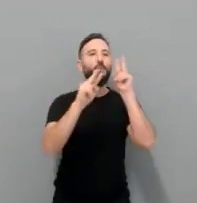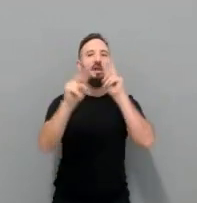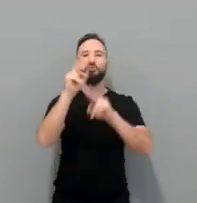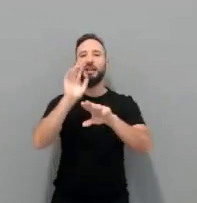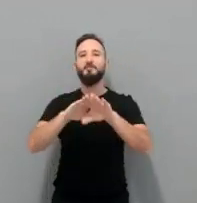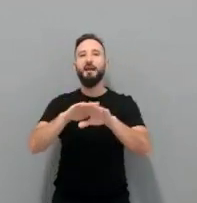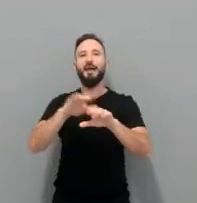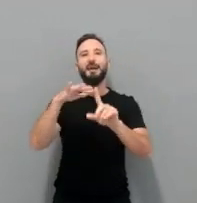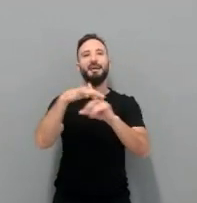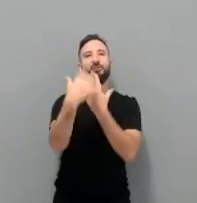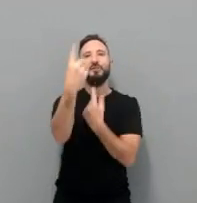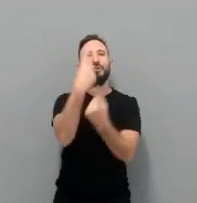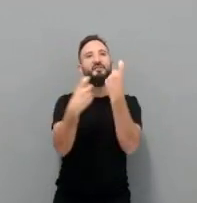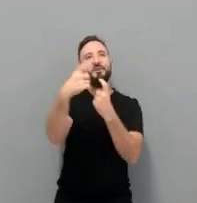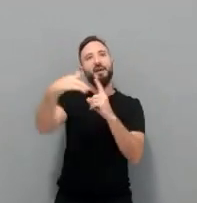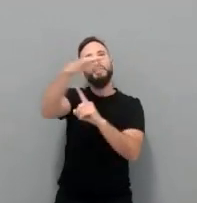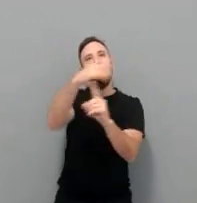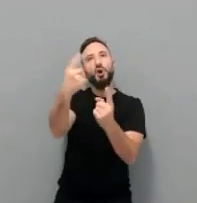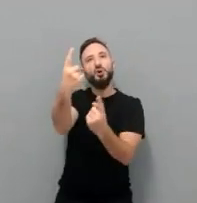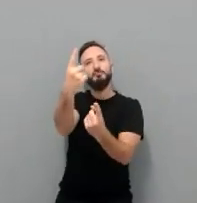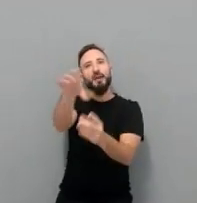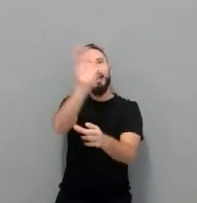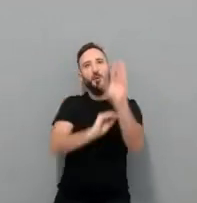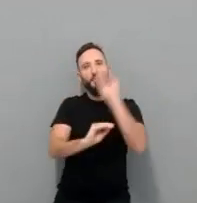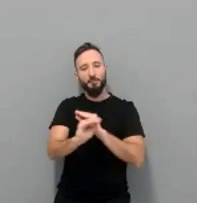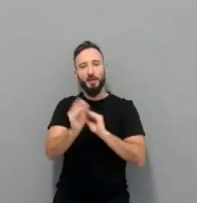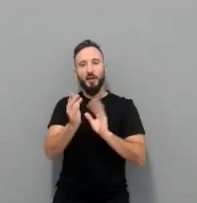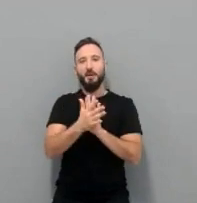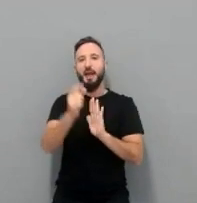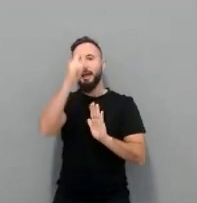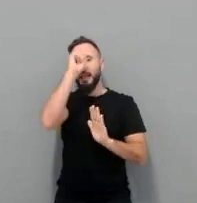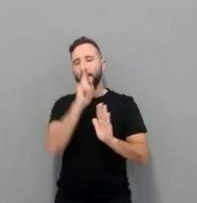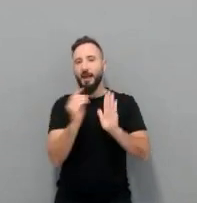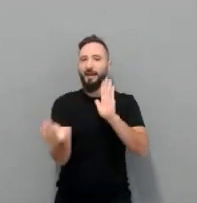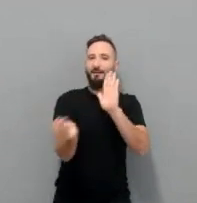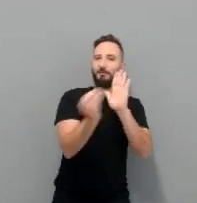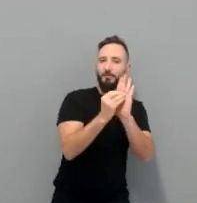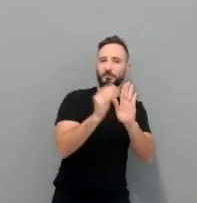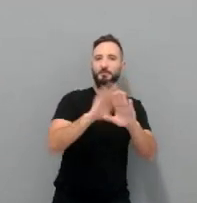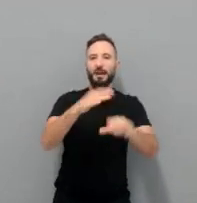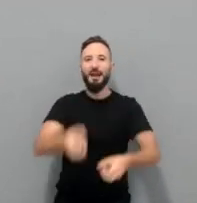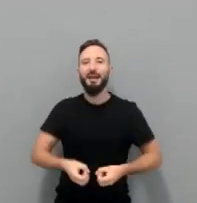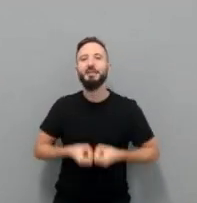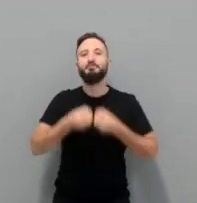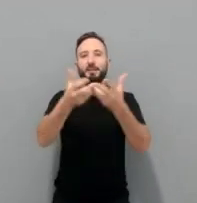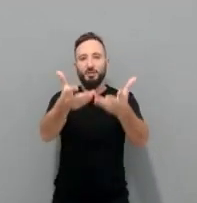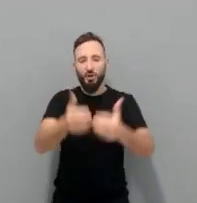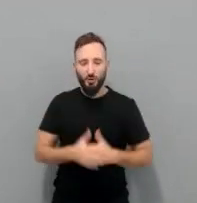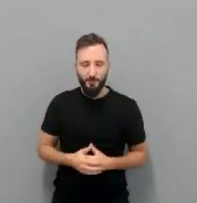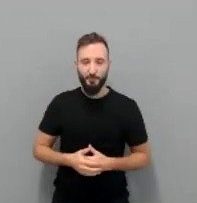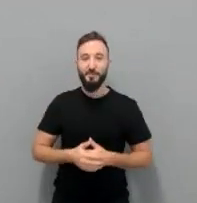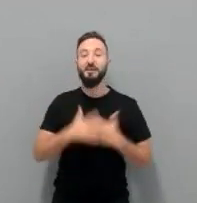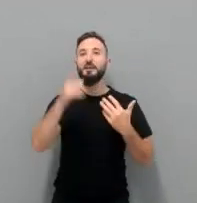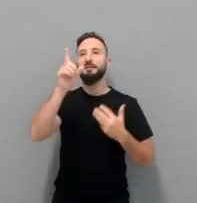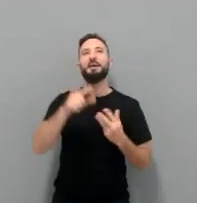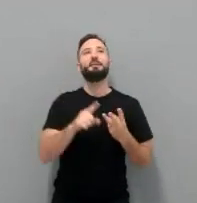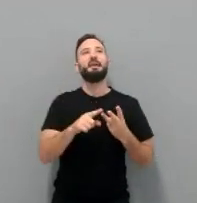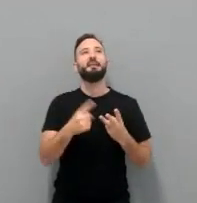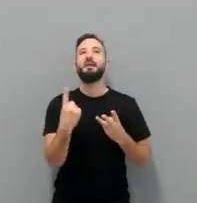comprensión del entorno, que necesitan símbolos para la expresión, que